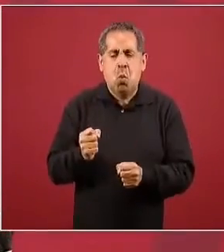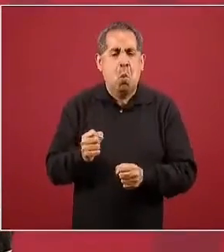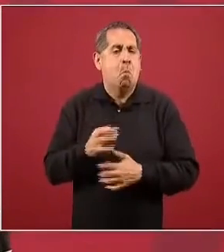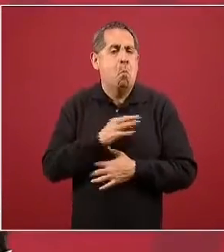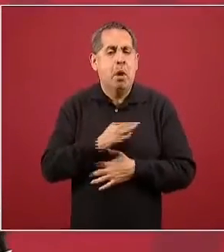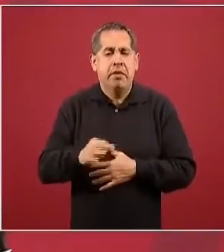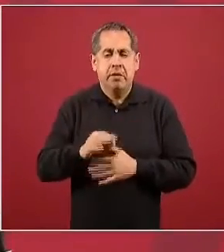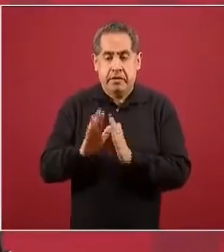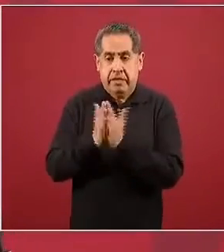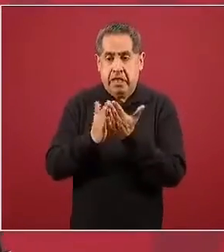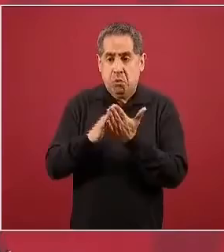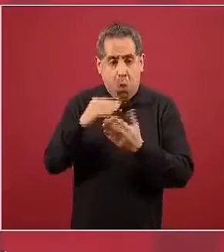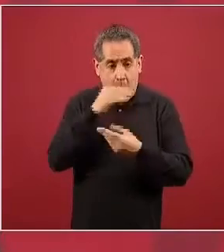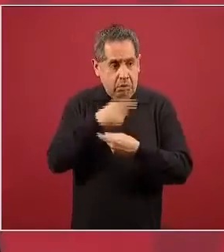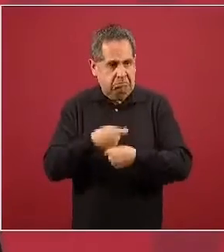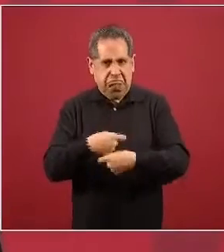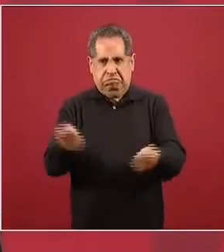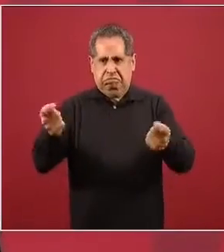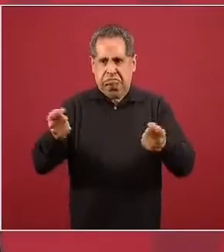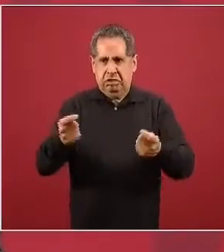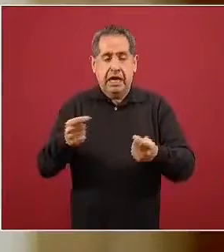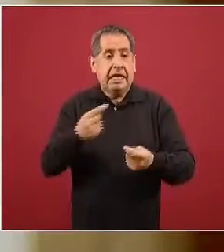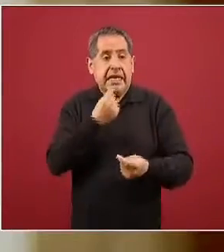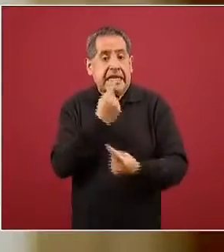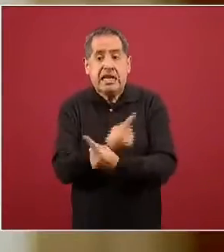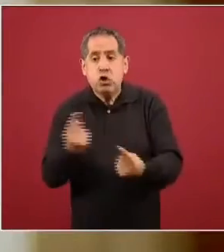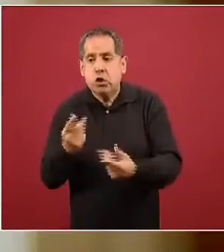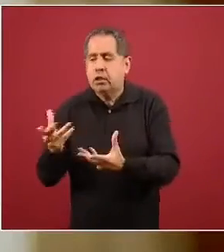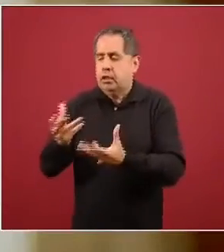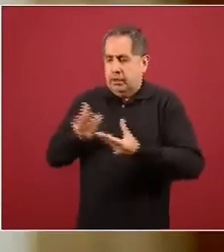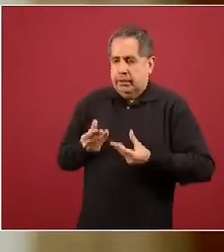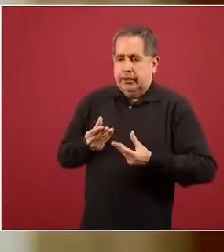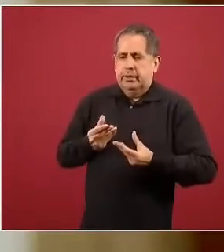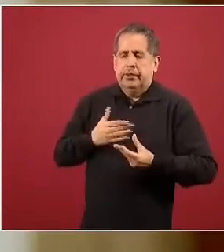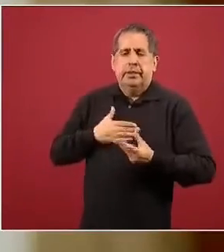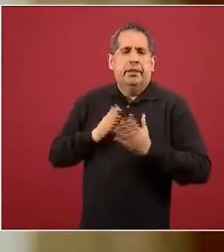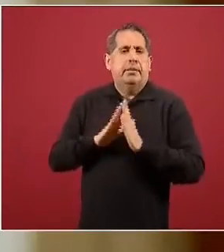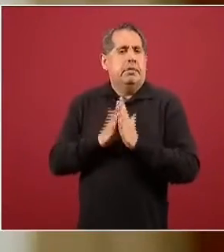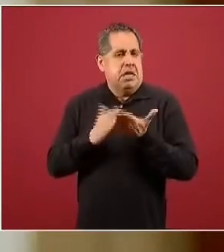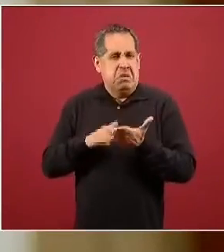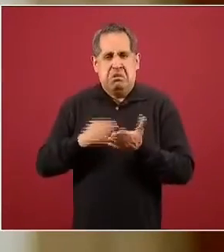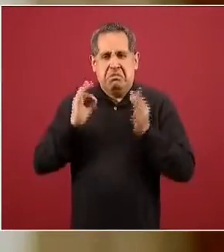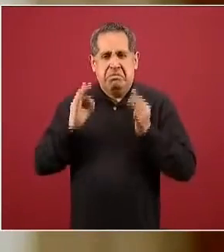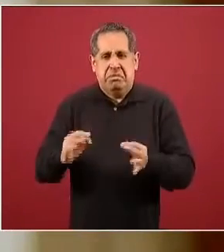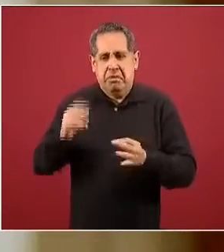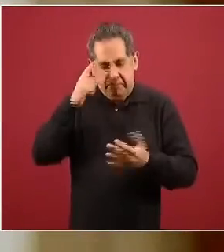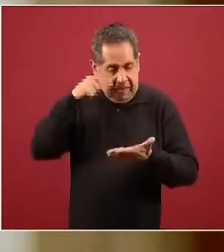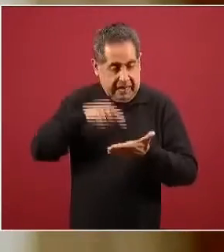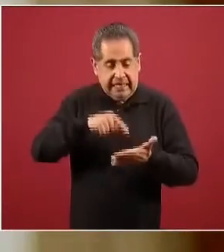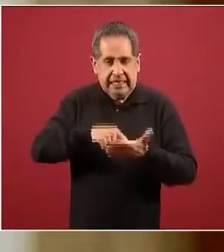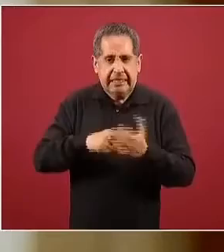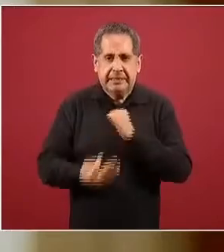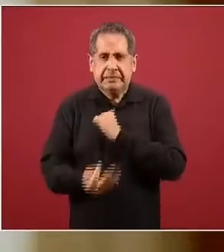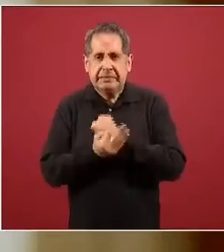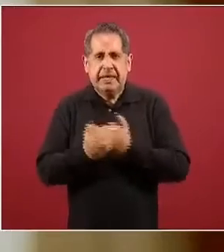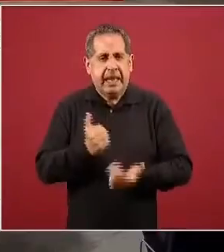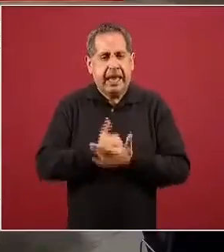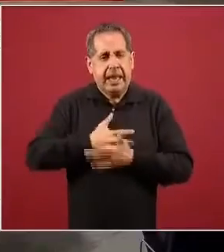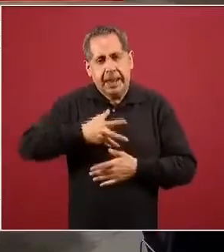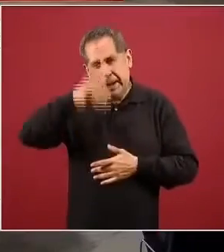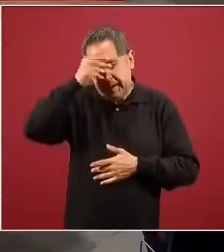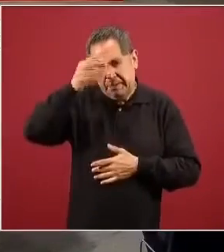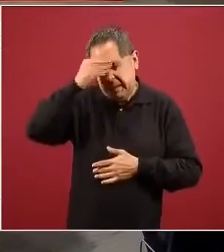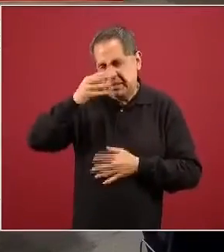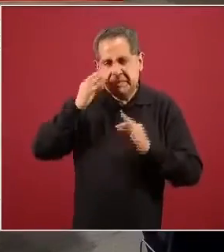que los libros llegarán a las manos de las niñas, los niños y los jóvenes para que sean la base de su